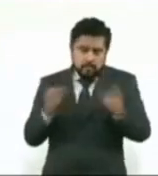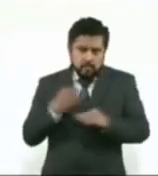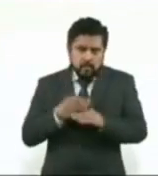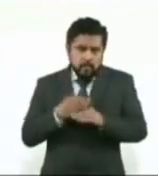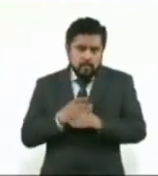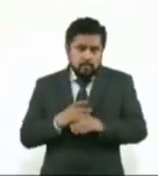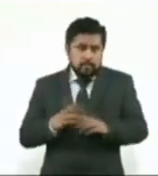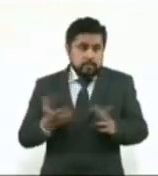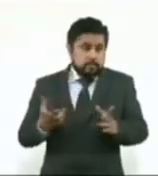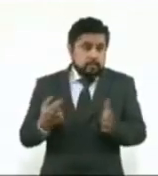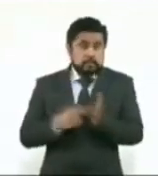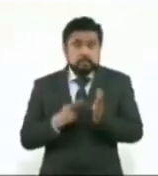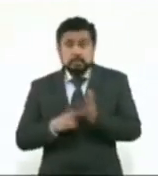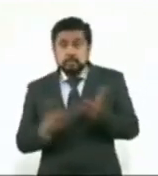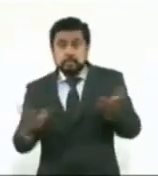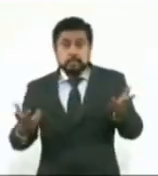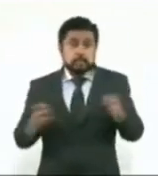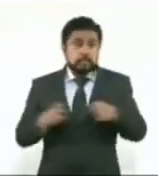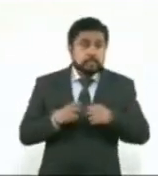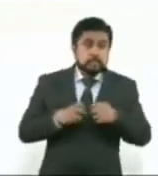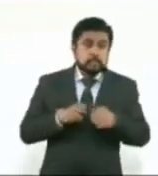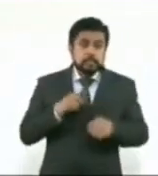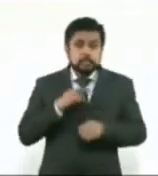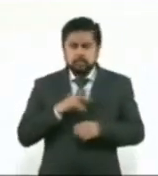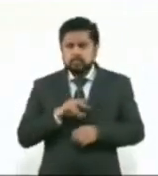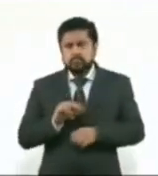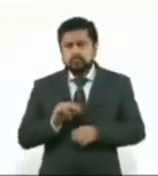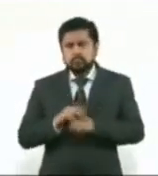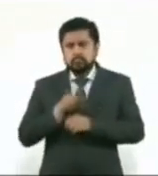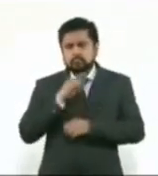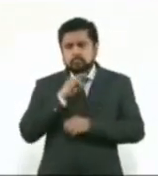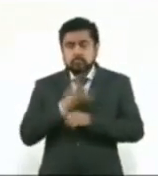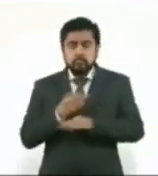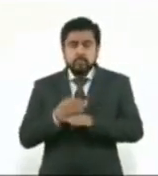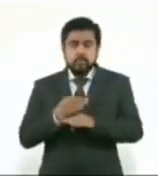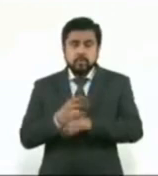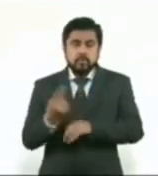alarma hasta que no sepamos exactamente cuáles